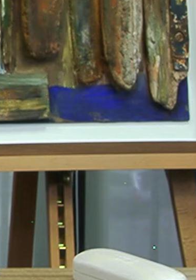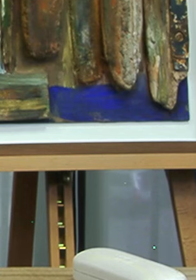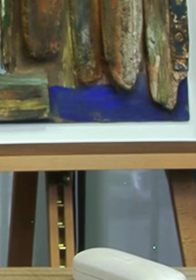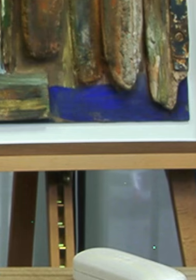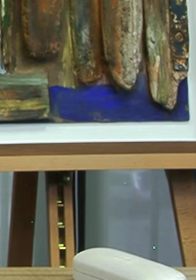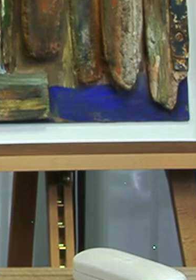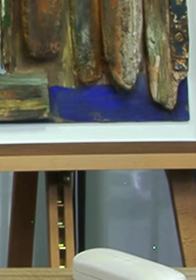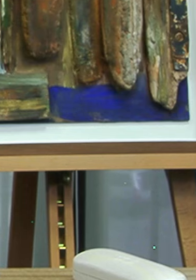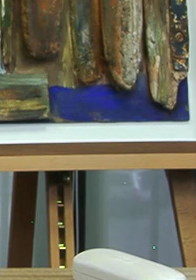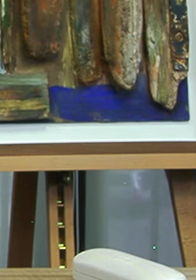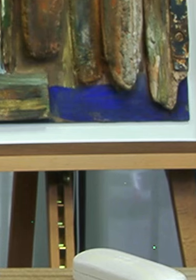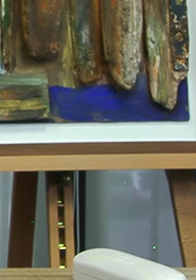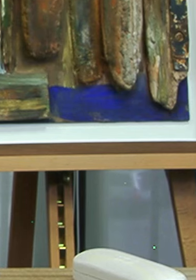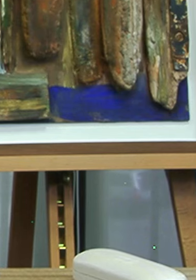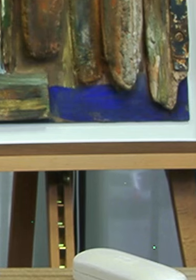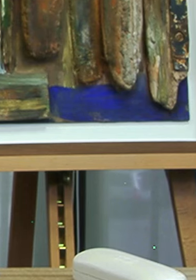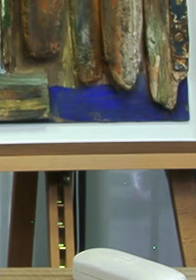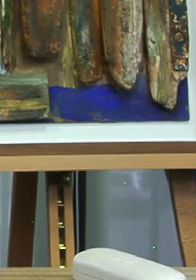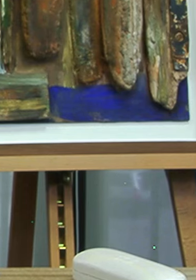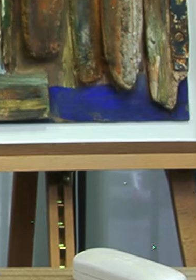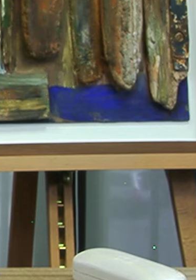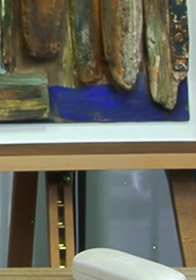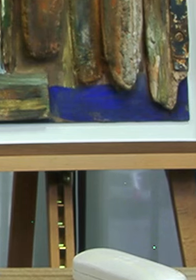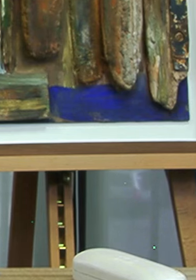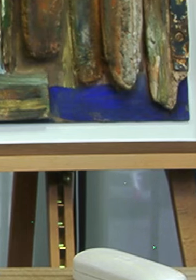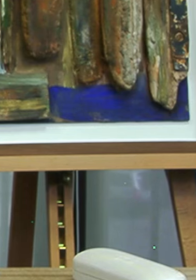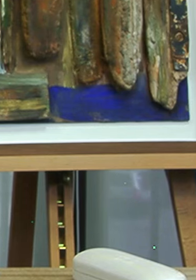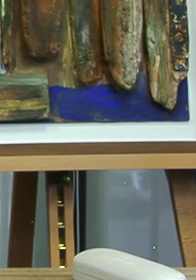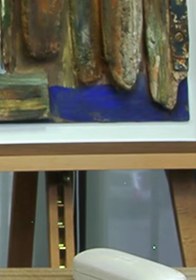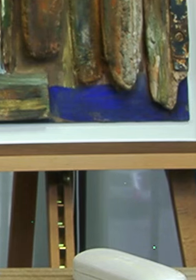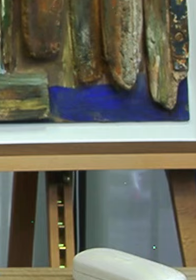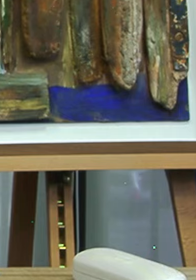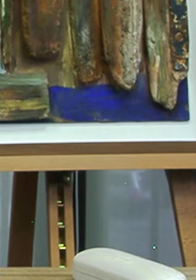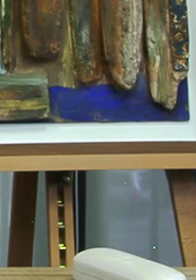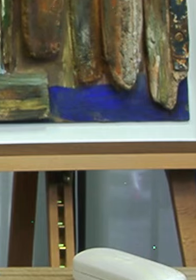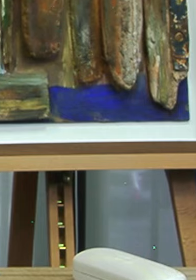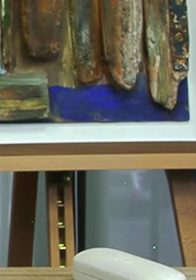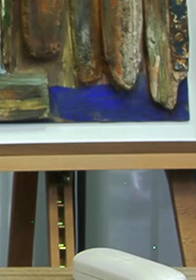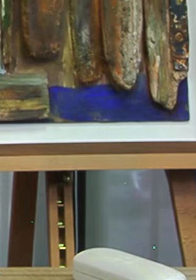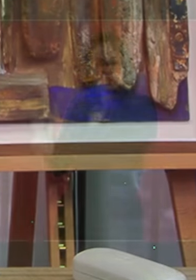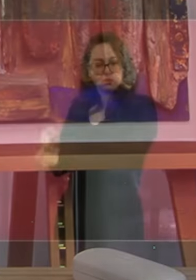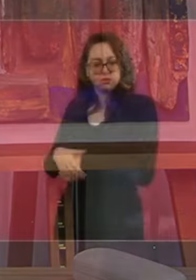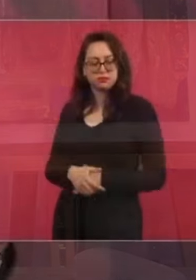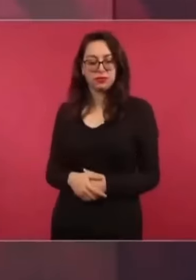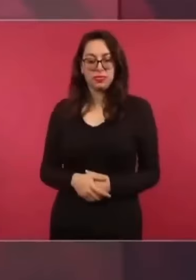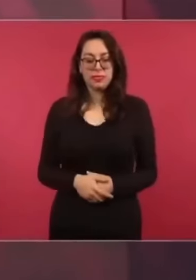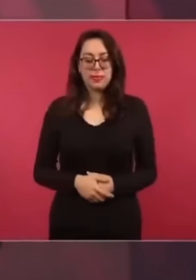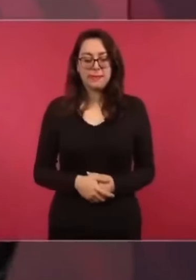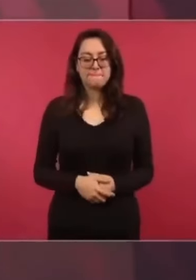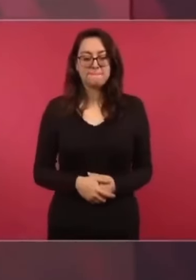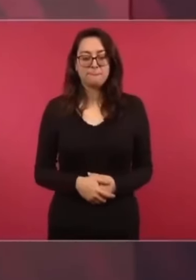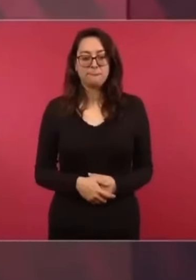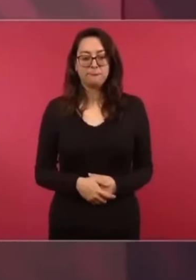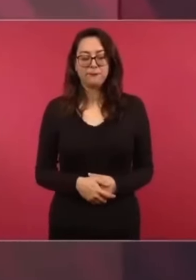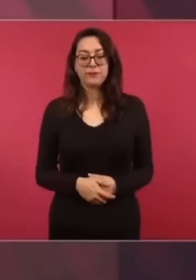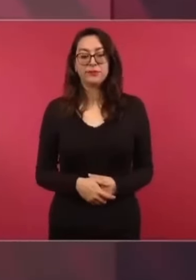comentó de esta manera el proceso electoral ecuatoriano. De manera muy